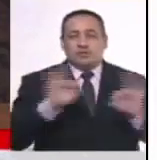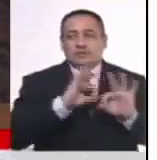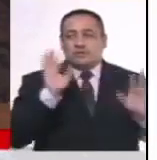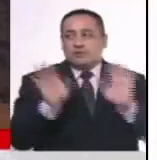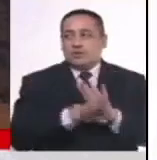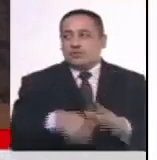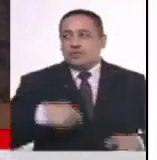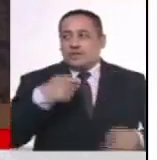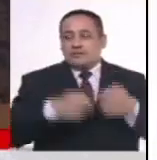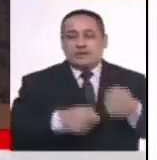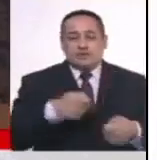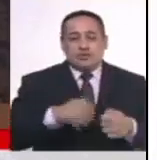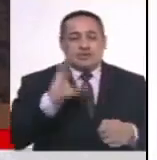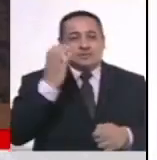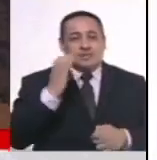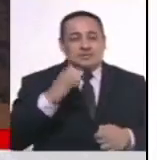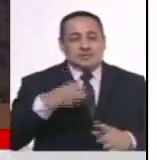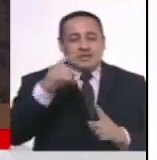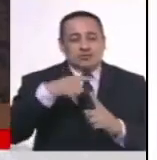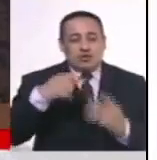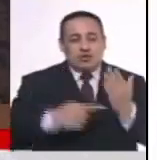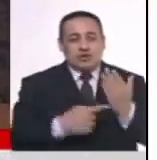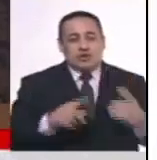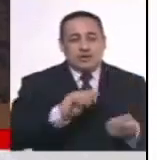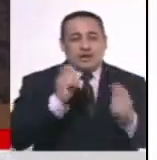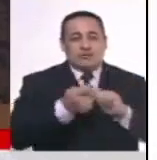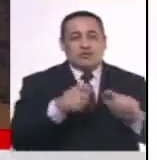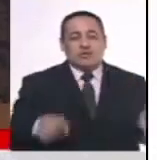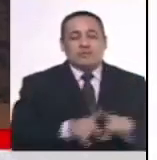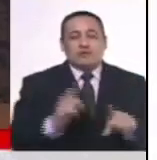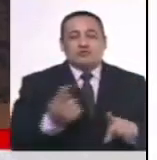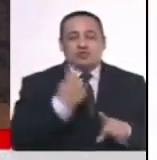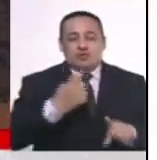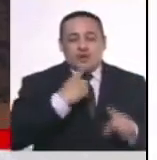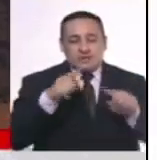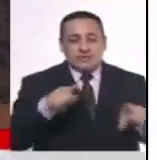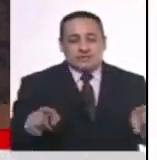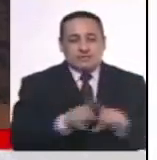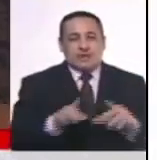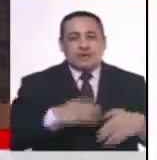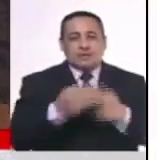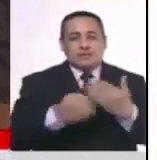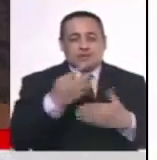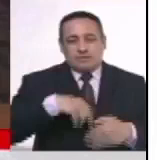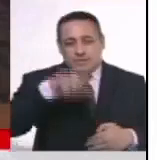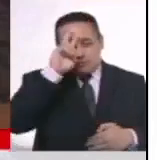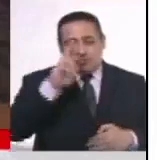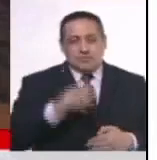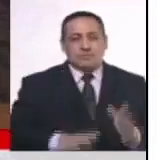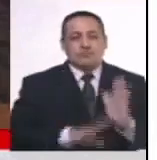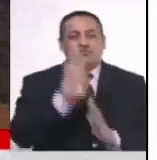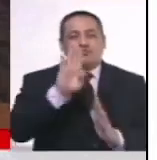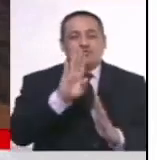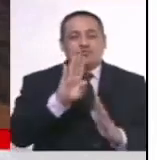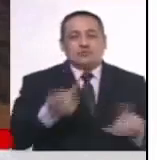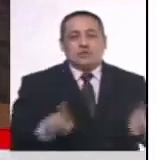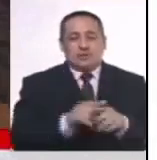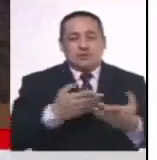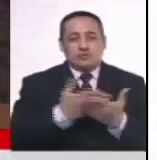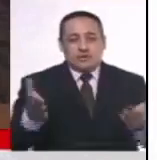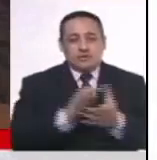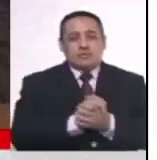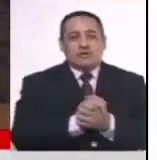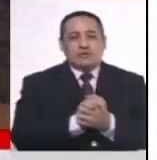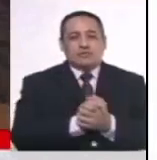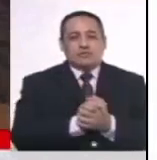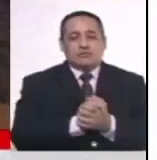de la inversión en ciencia, tecnología e innovación. Solo así sacaremos a nuestro país adelante. Colegas